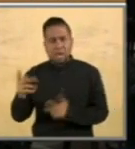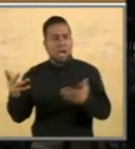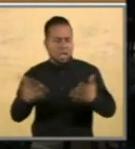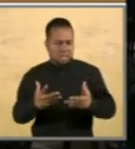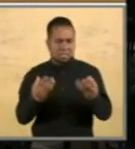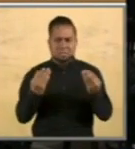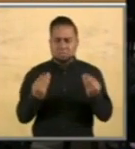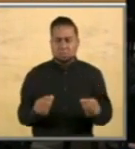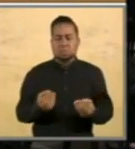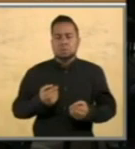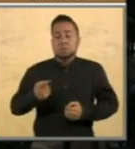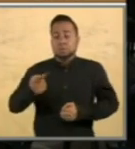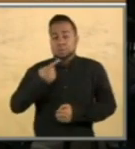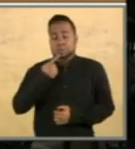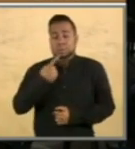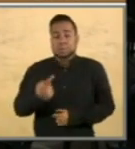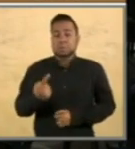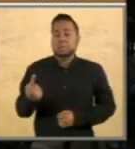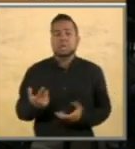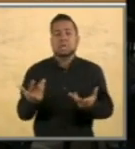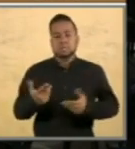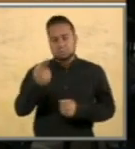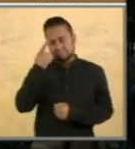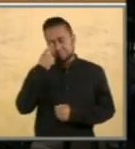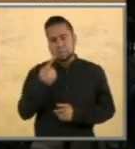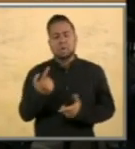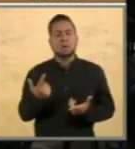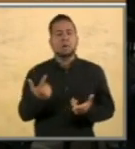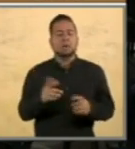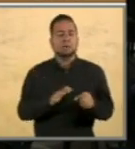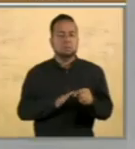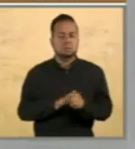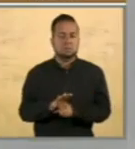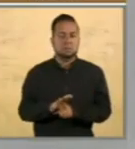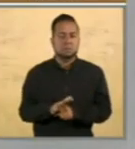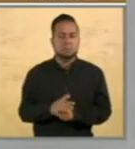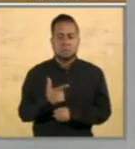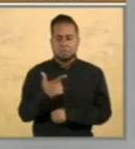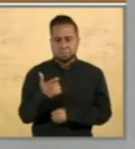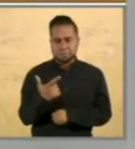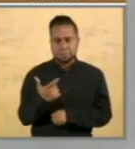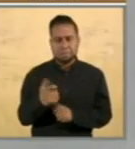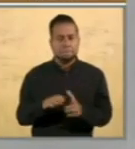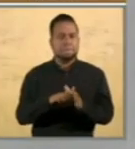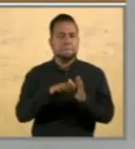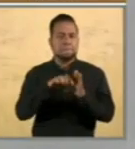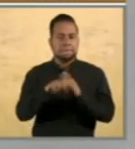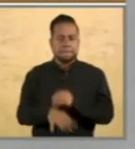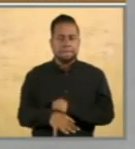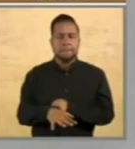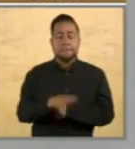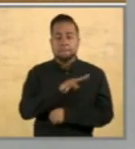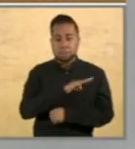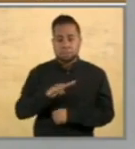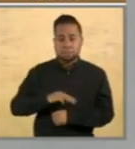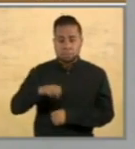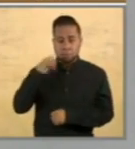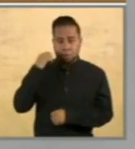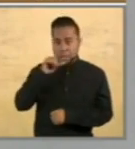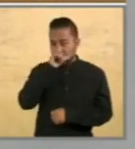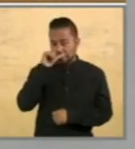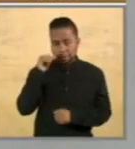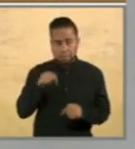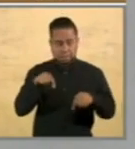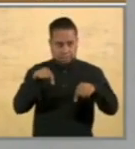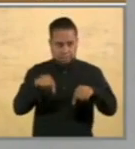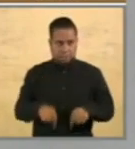ciudadana mencionaste que se está haciendo En el caso de armamento por ejemplo en el municipio de Oaxaca de Juárez